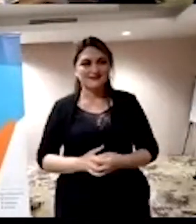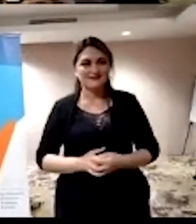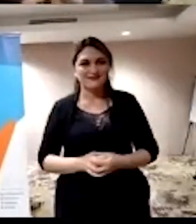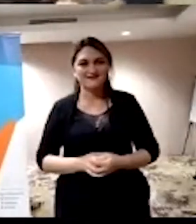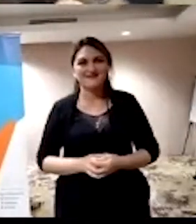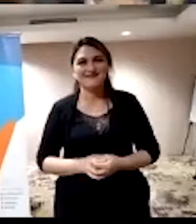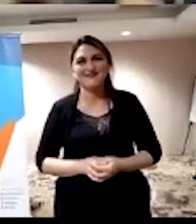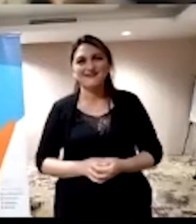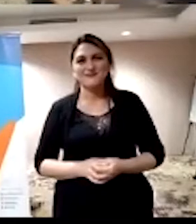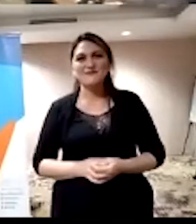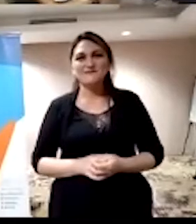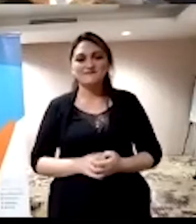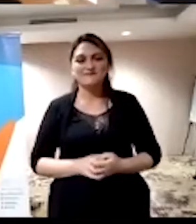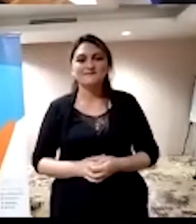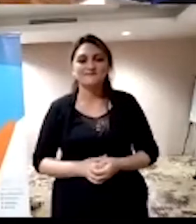Bueno,